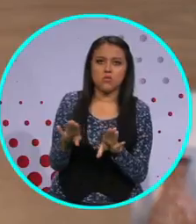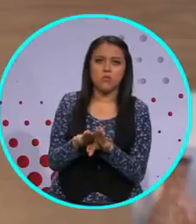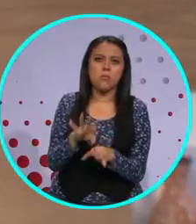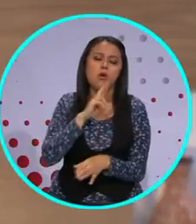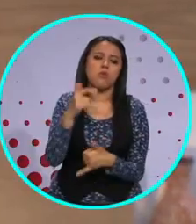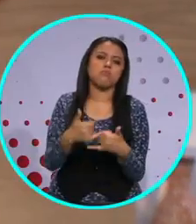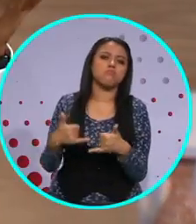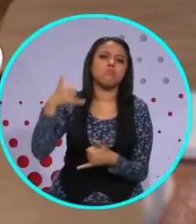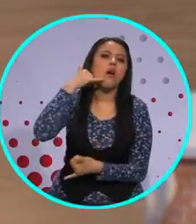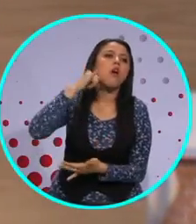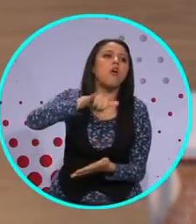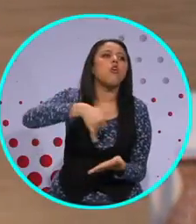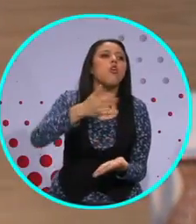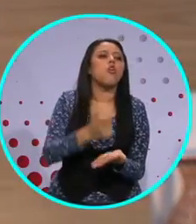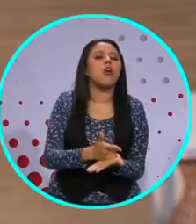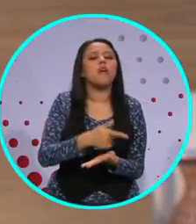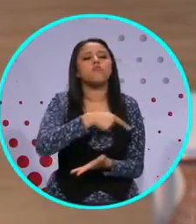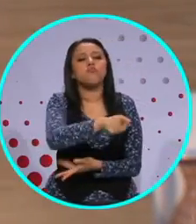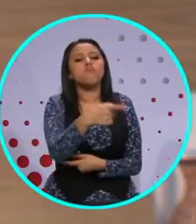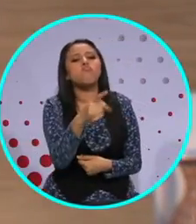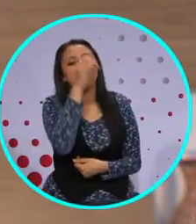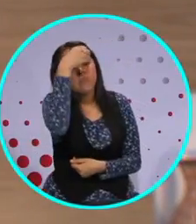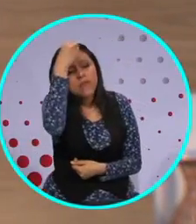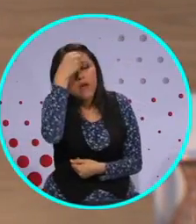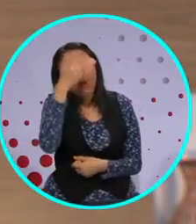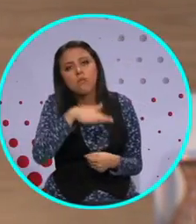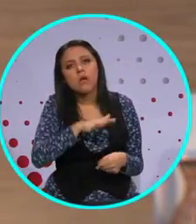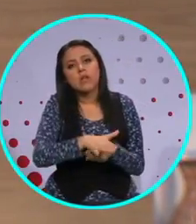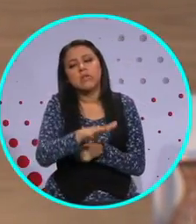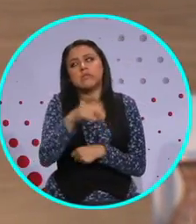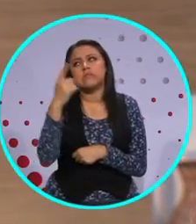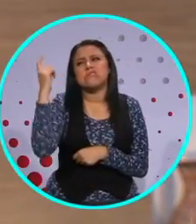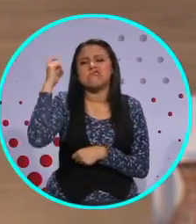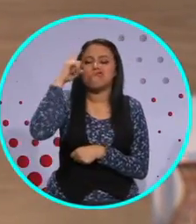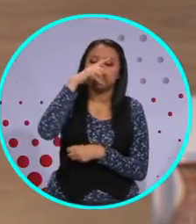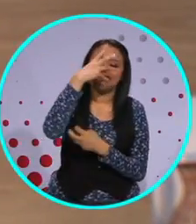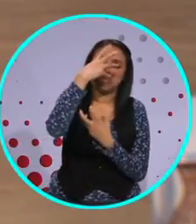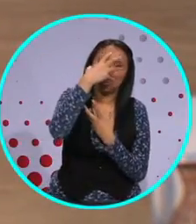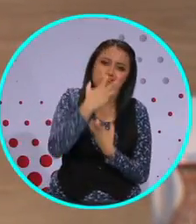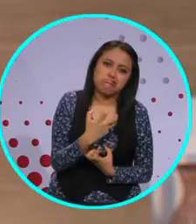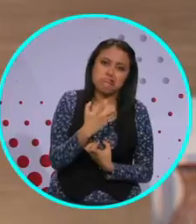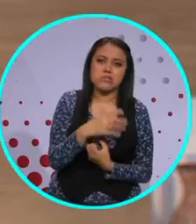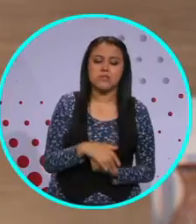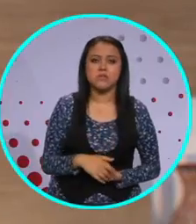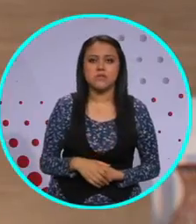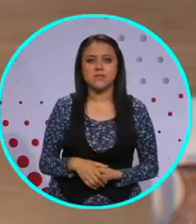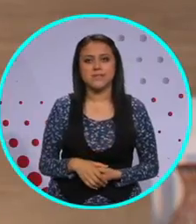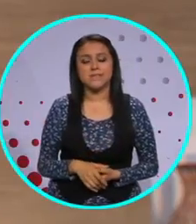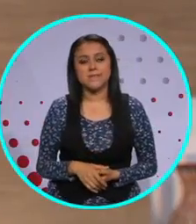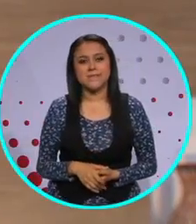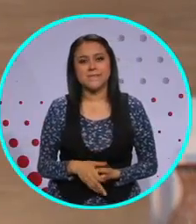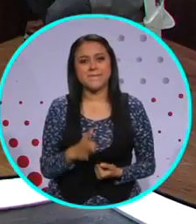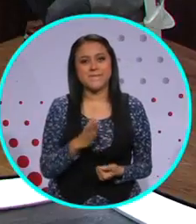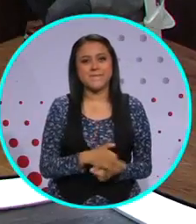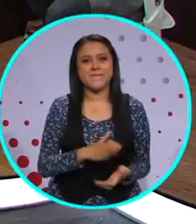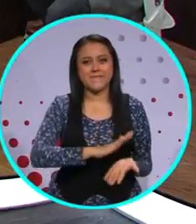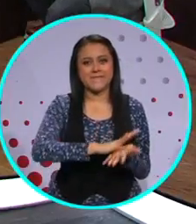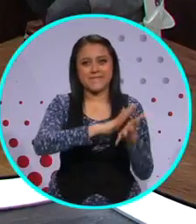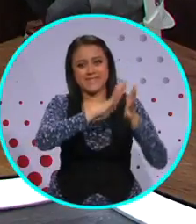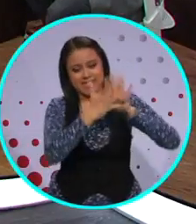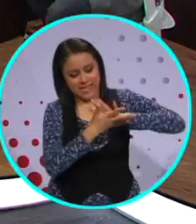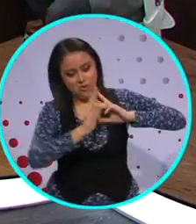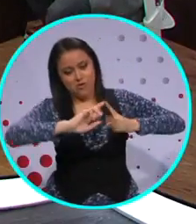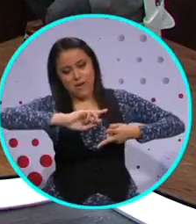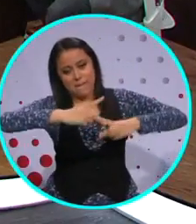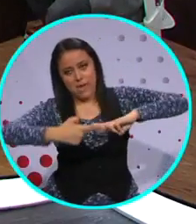protección jorge que opinas del estado y mónica de préstamos por calle de la amargura le dimos un giro le